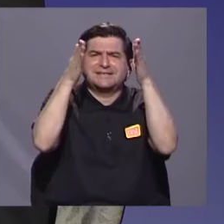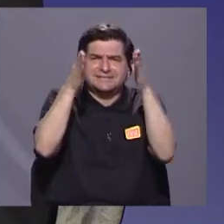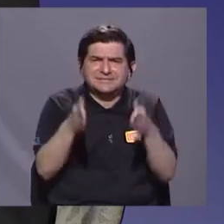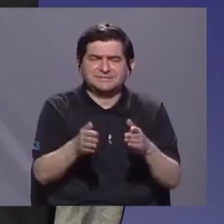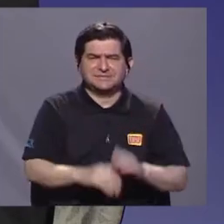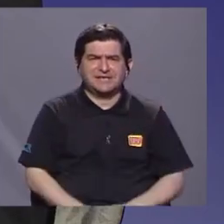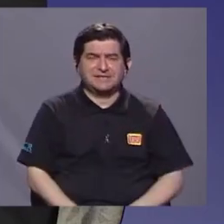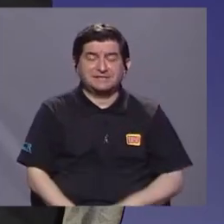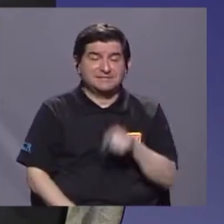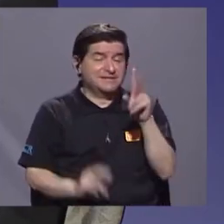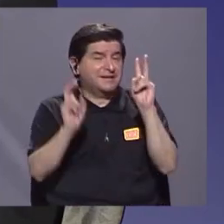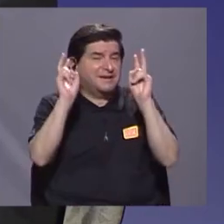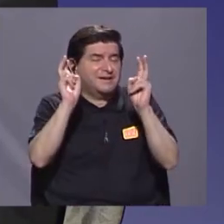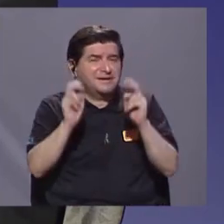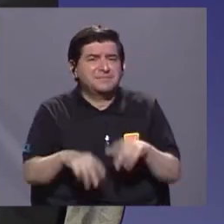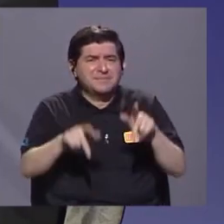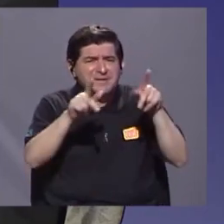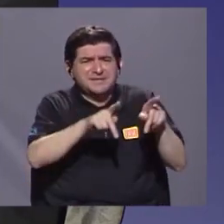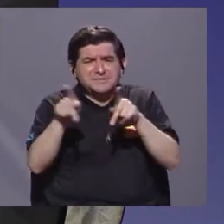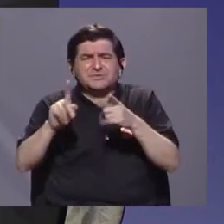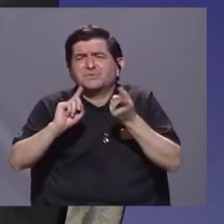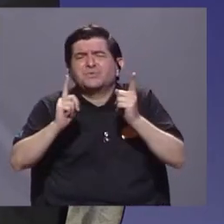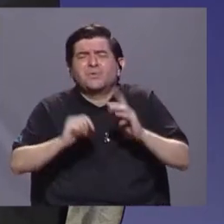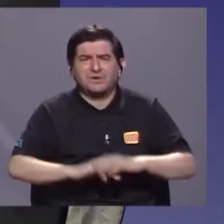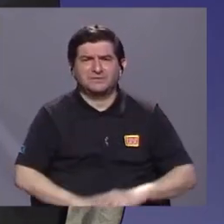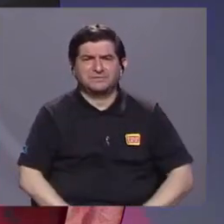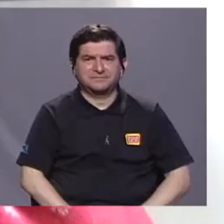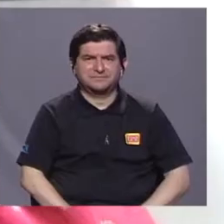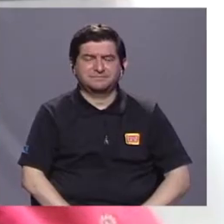en la materia para estas personas